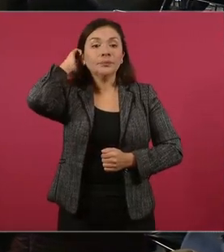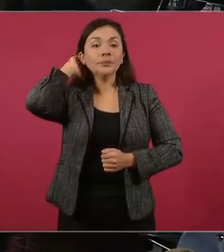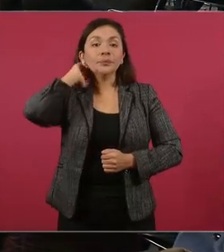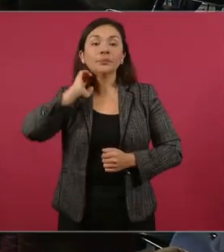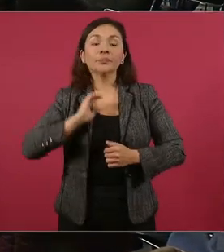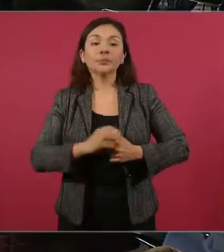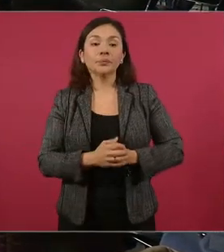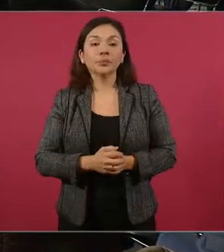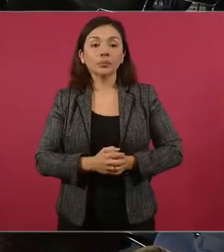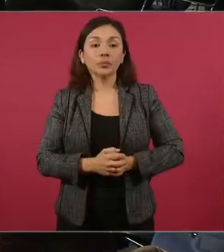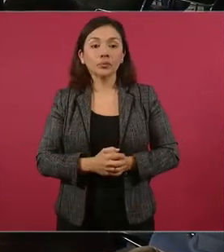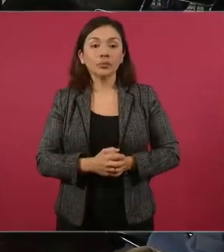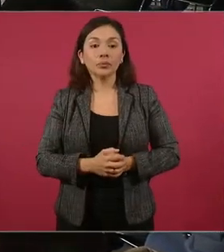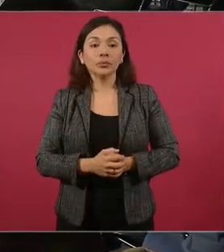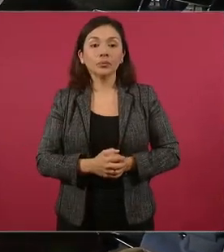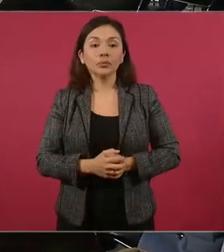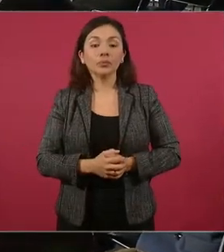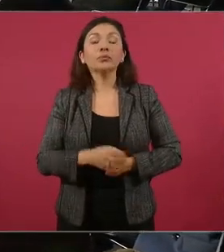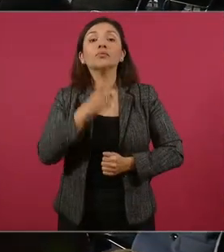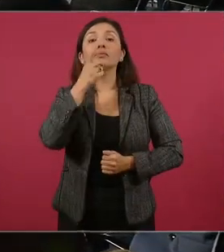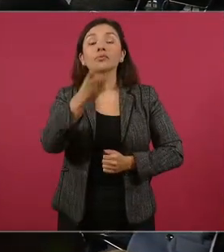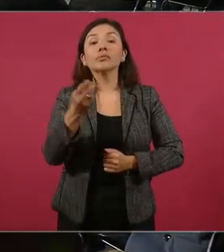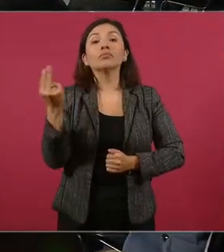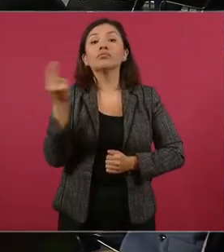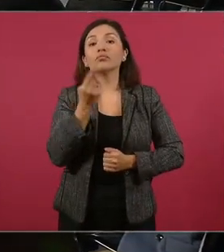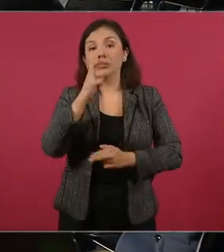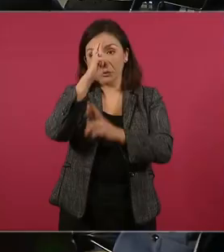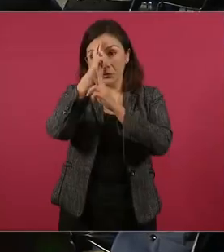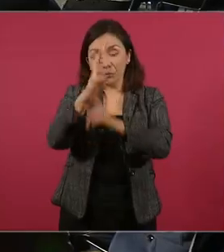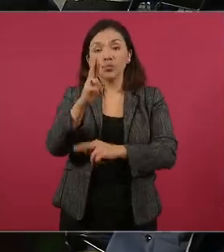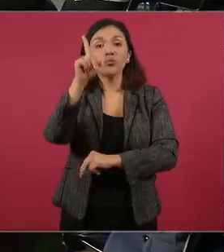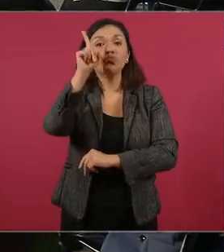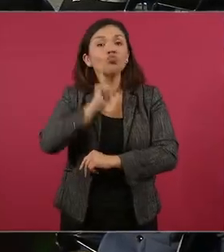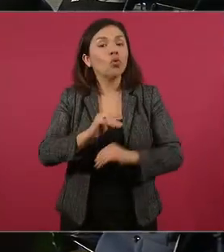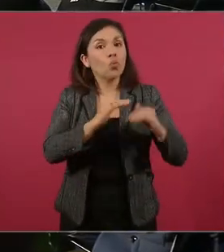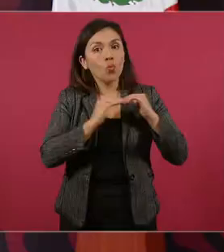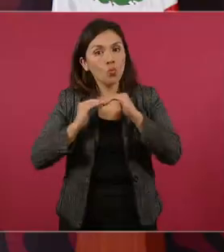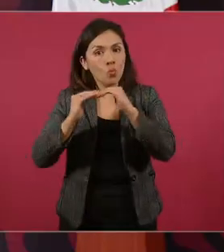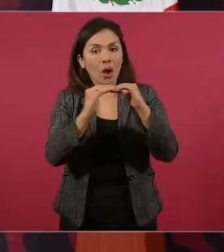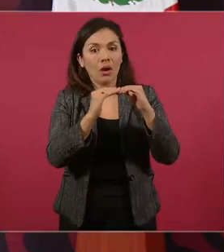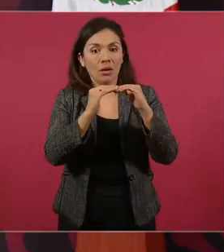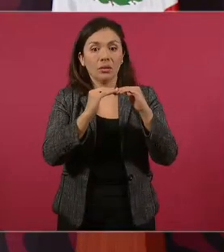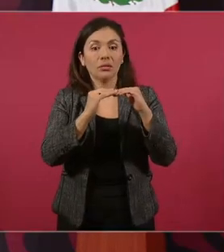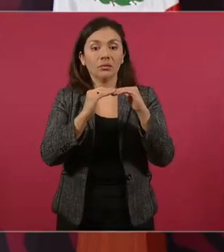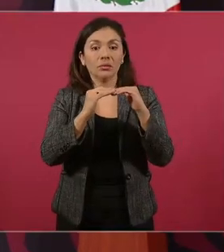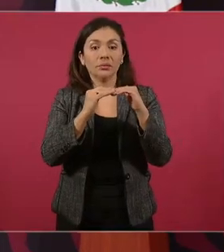Acerca de el respeto a la mujer y de la igualdad